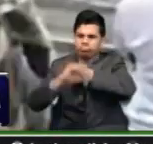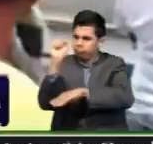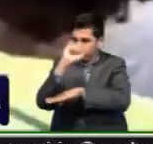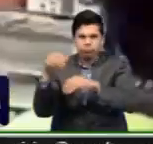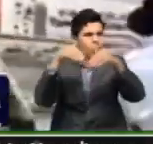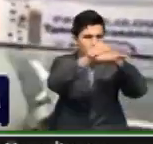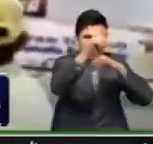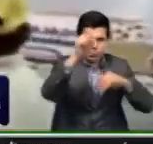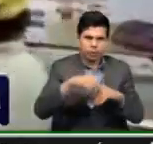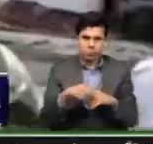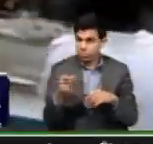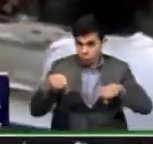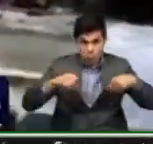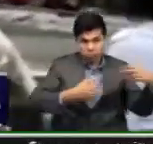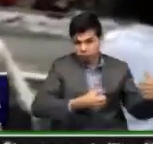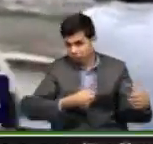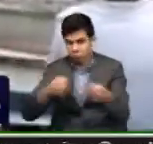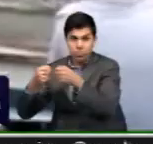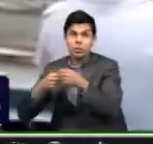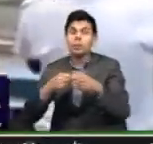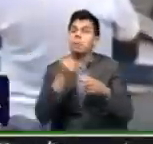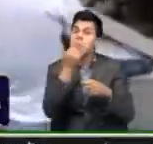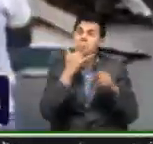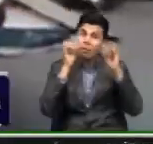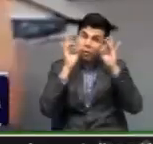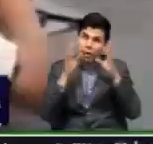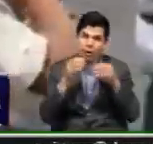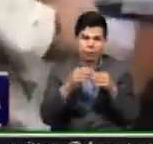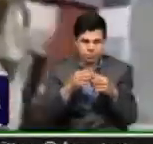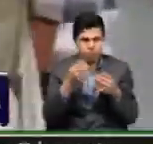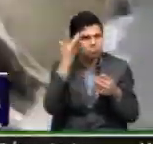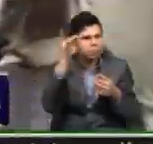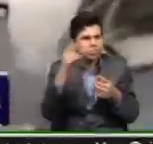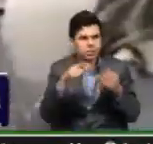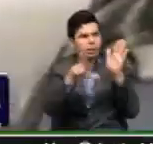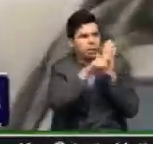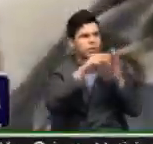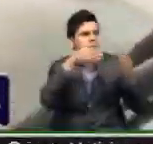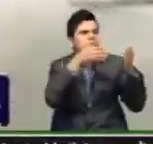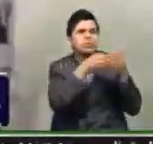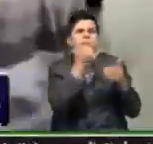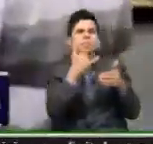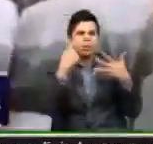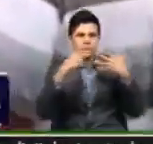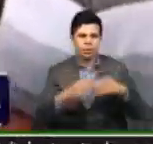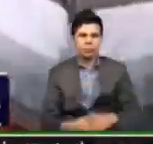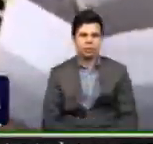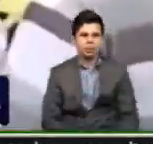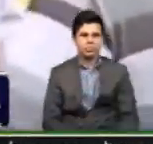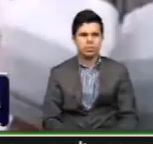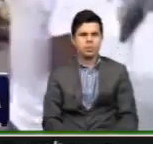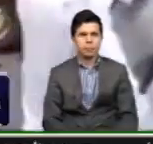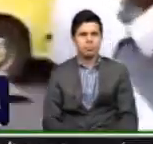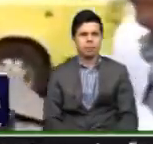vehículo. Realizar esta clase de acciones incrementa la infracción, no solo por lo cometido, sino por incurrir en otras faltas. ¡Ayúdale ahí, ayúdale